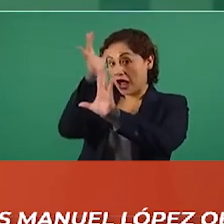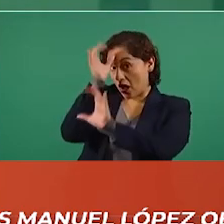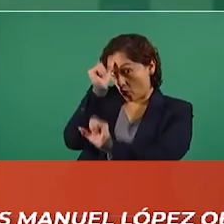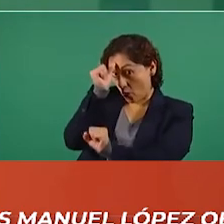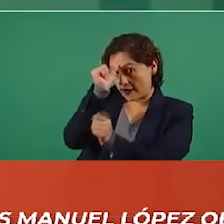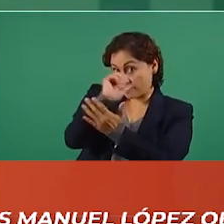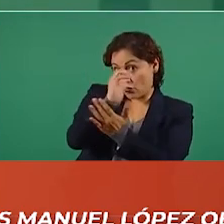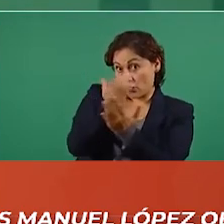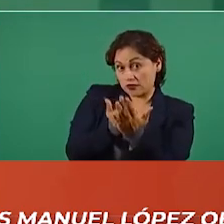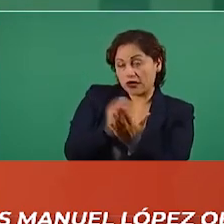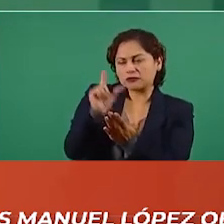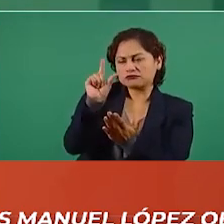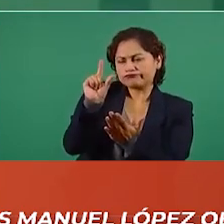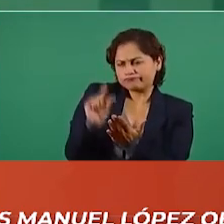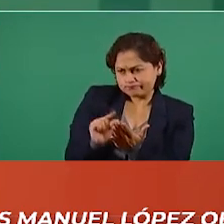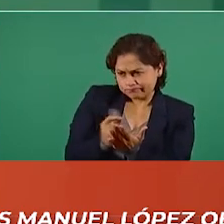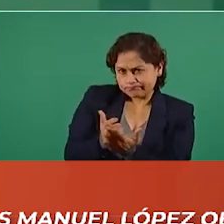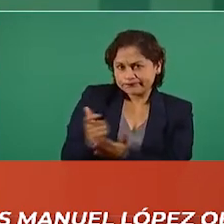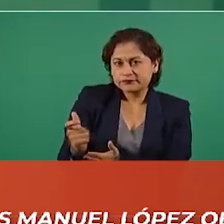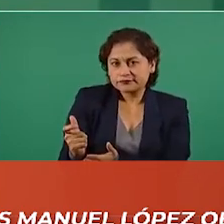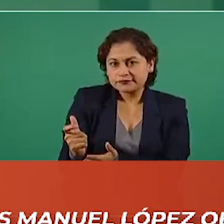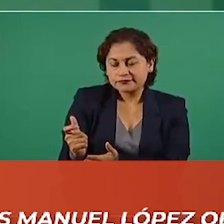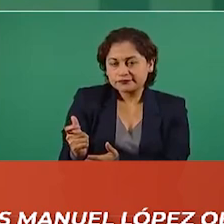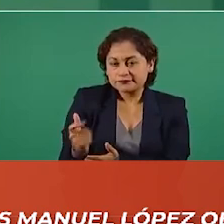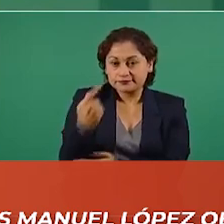no del todo